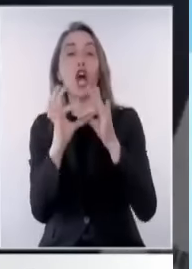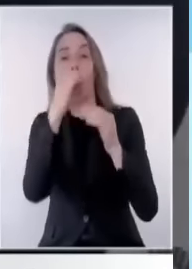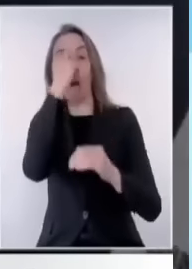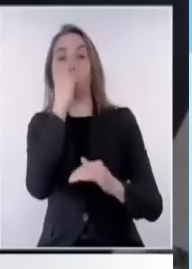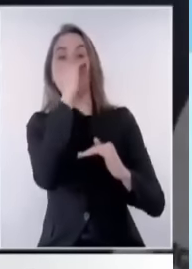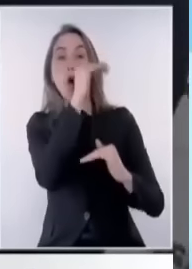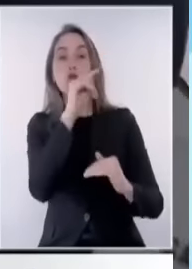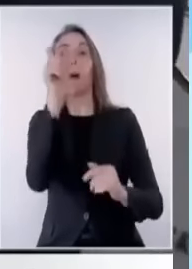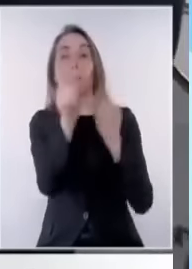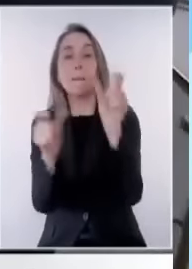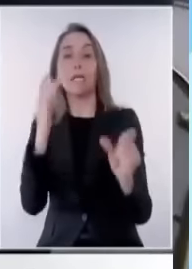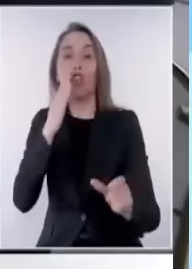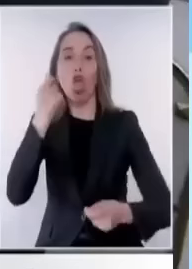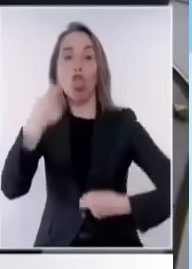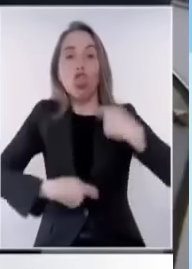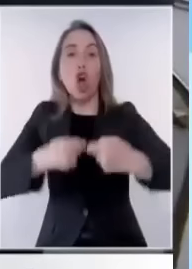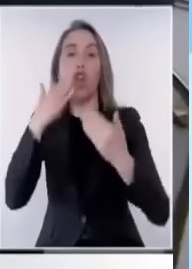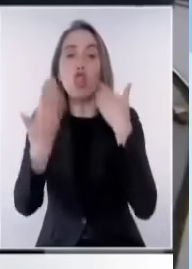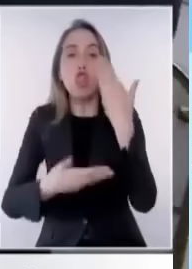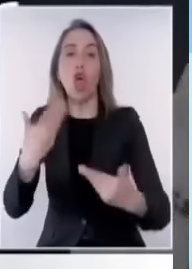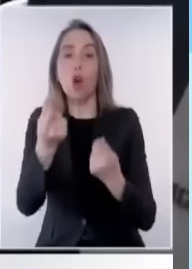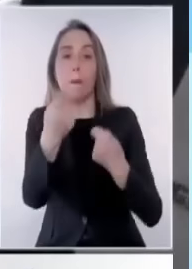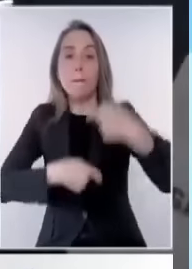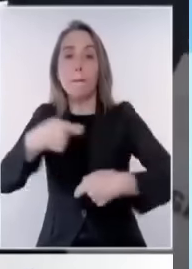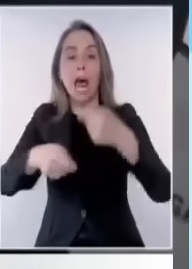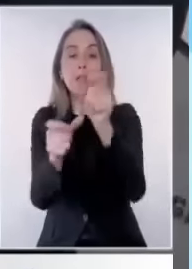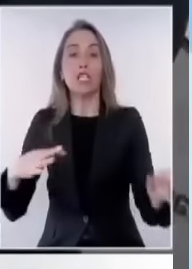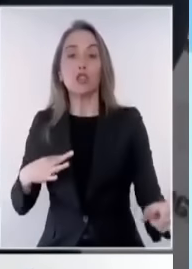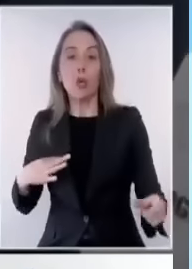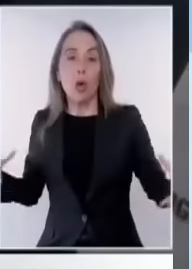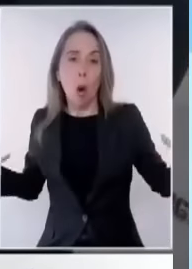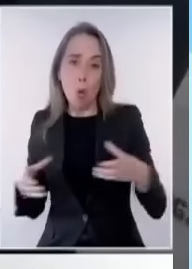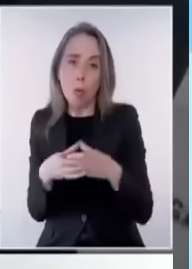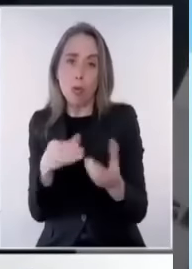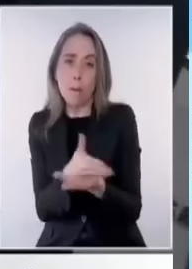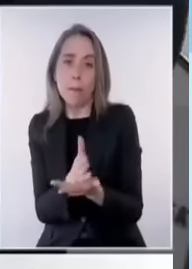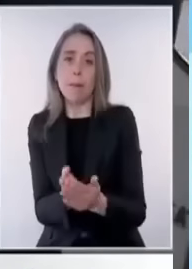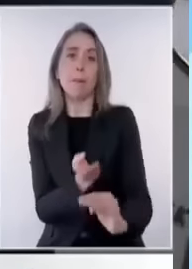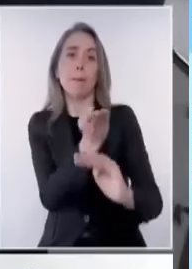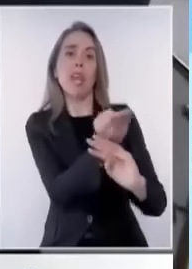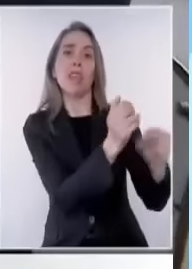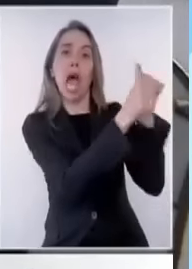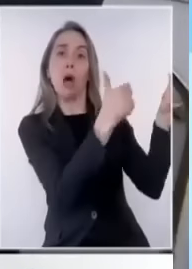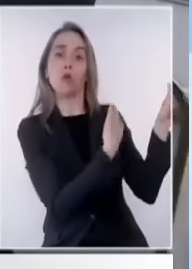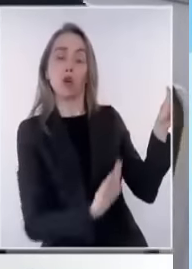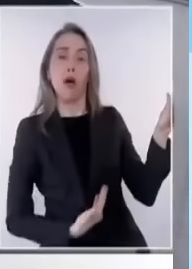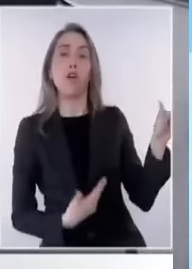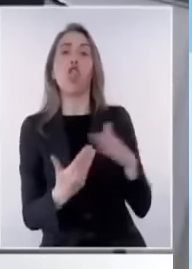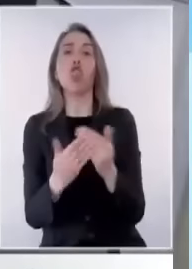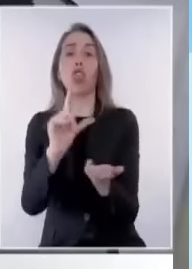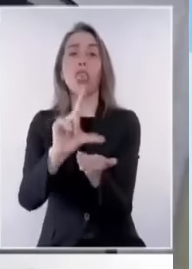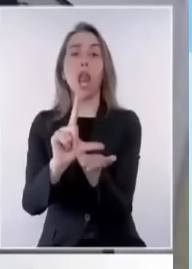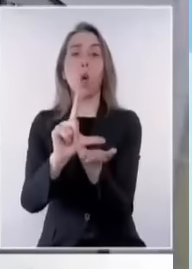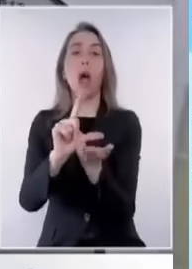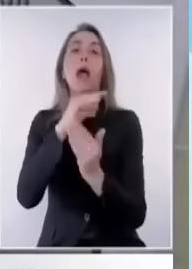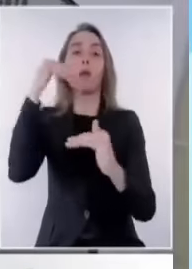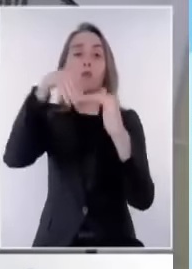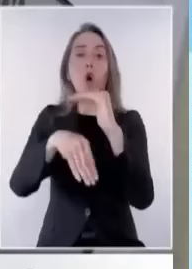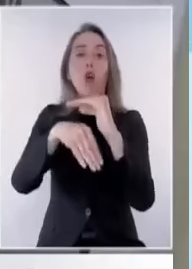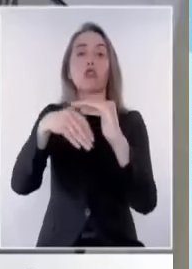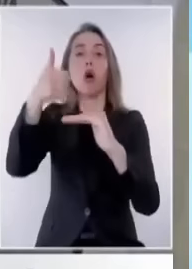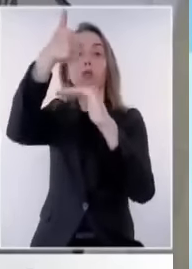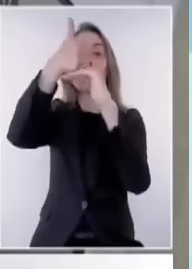fuera por el aporte, y también porque la ciudadanía se organiza y le pide a las autoridades un lugar donde recordar la memoria. O